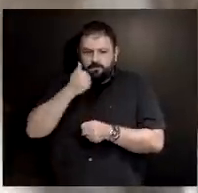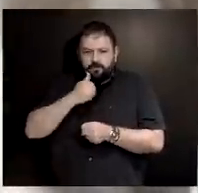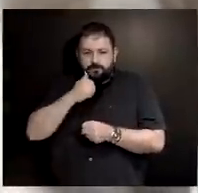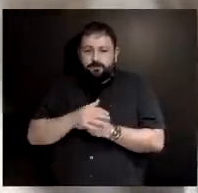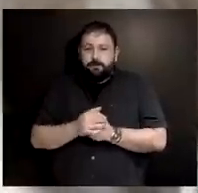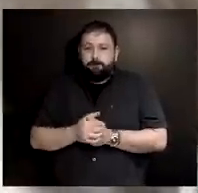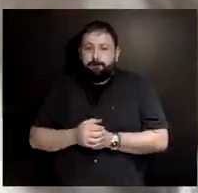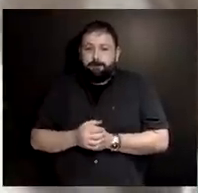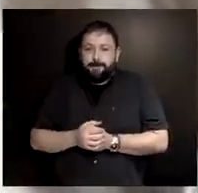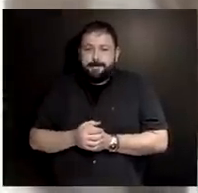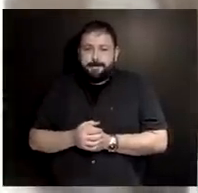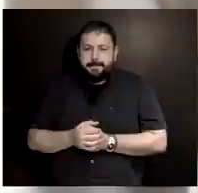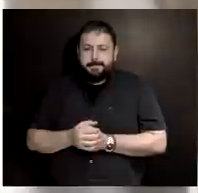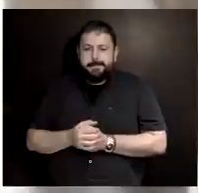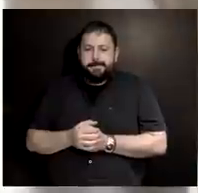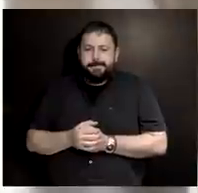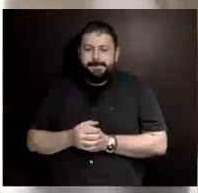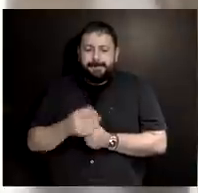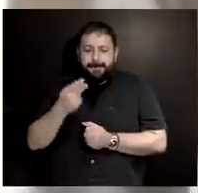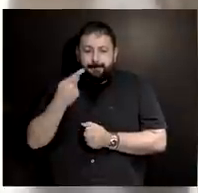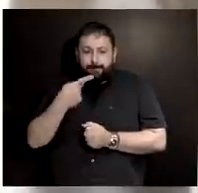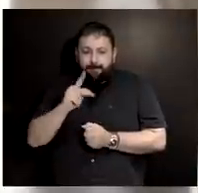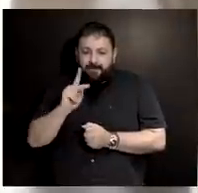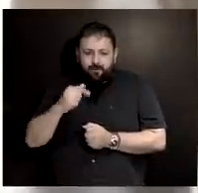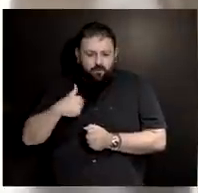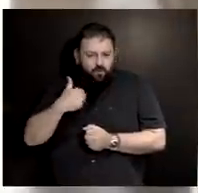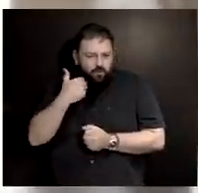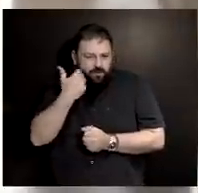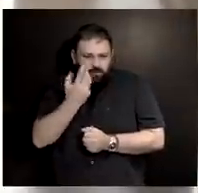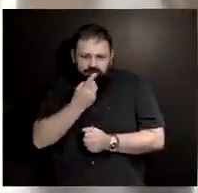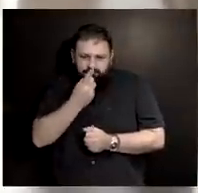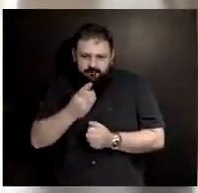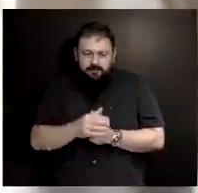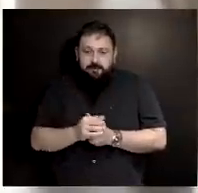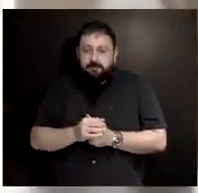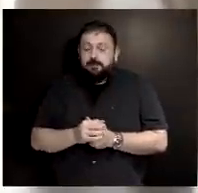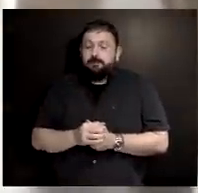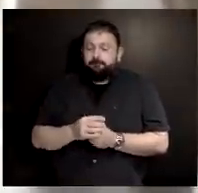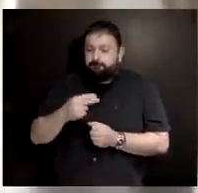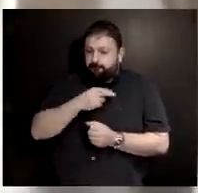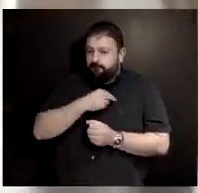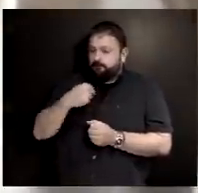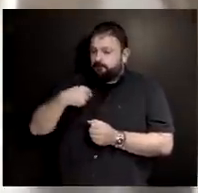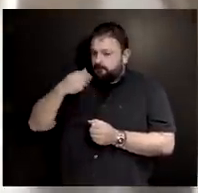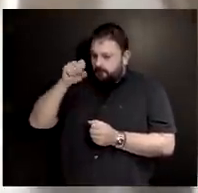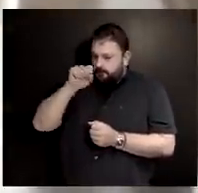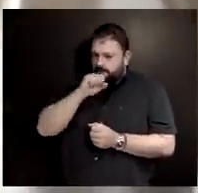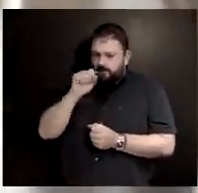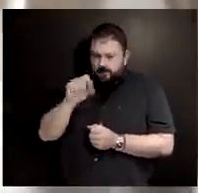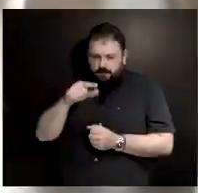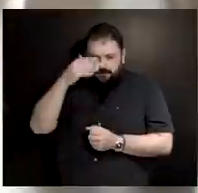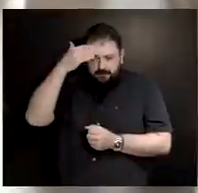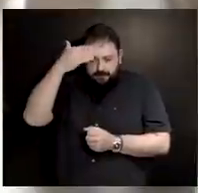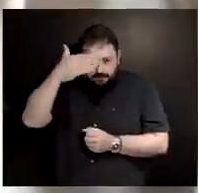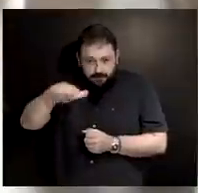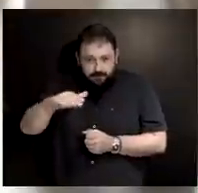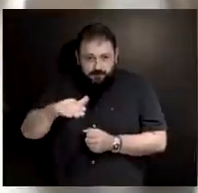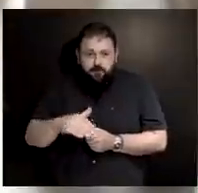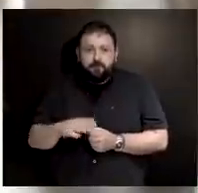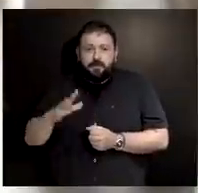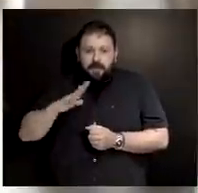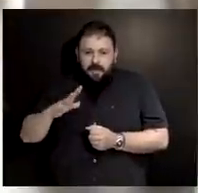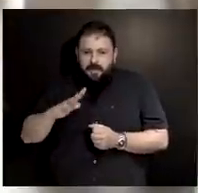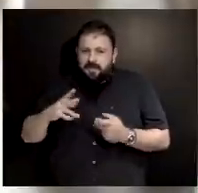¿En qué orden quieres reforzar algo de esta parte? Sí, quiero reforzar el hecho de decir que también sabemos que hay gente que es